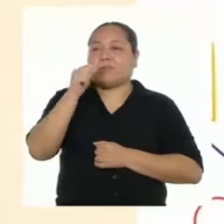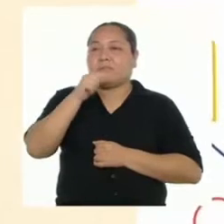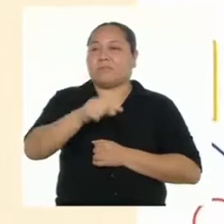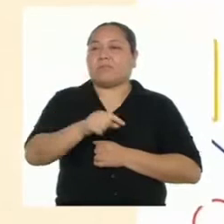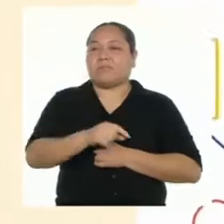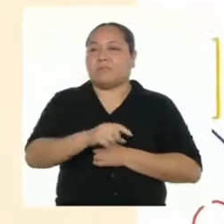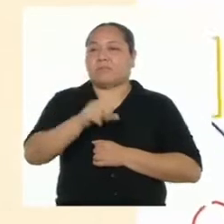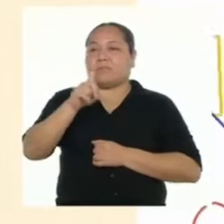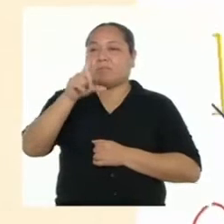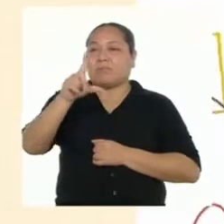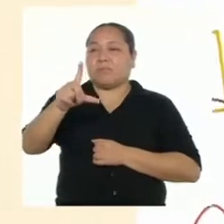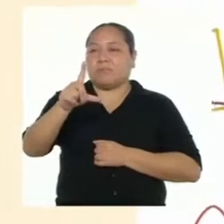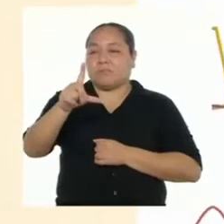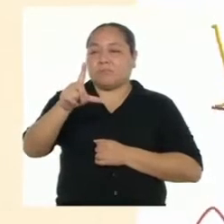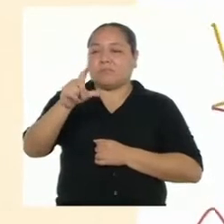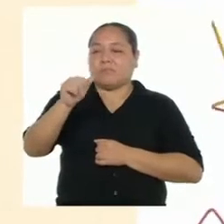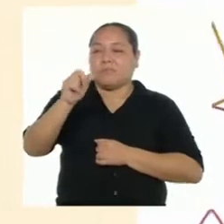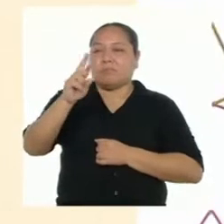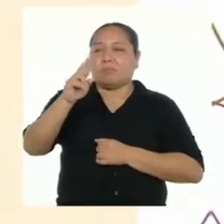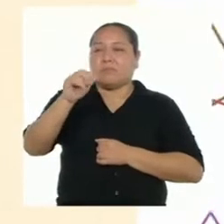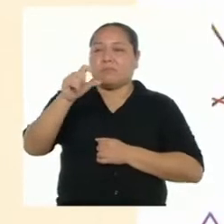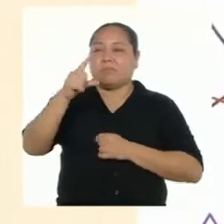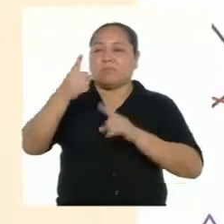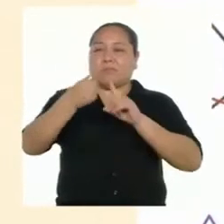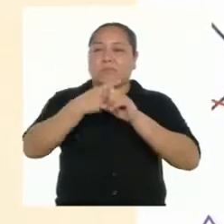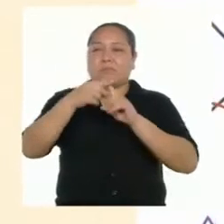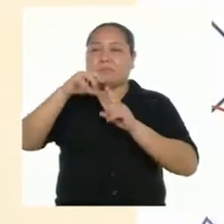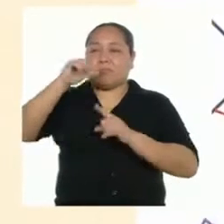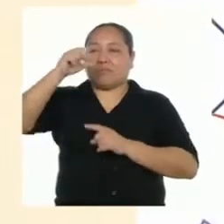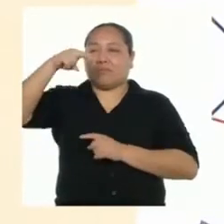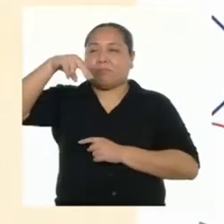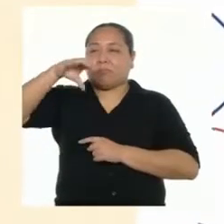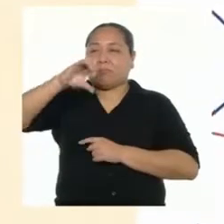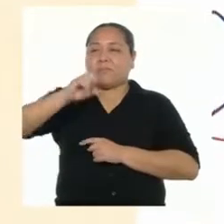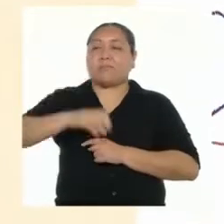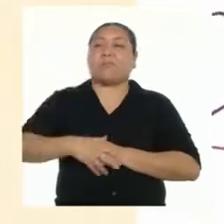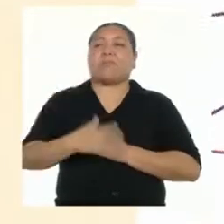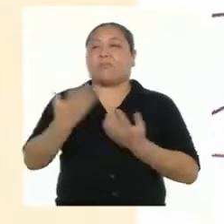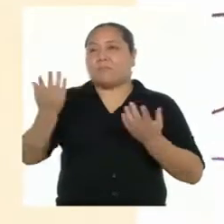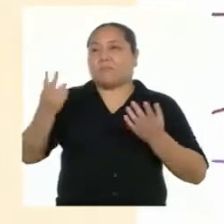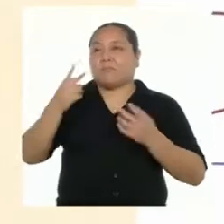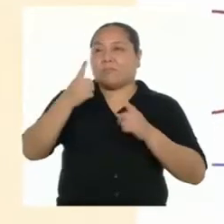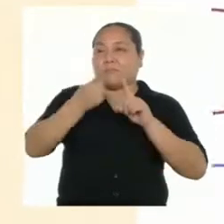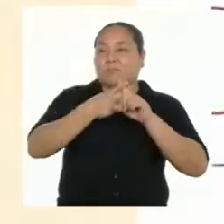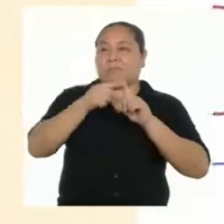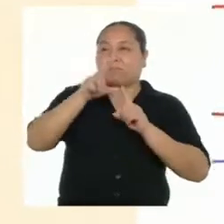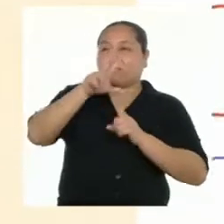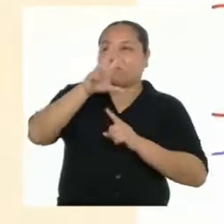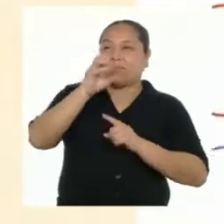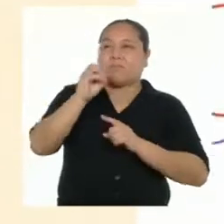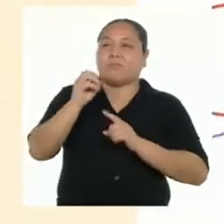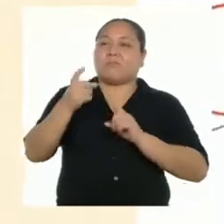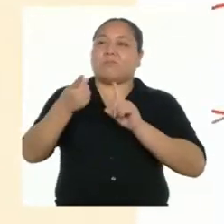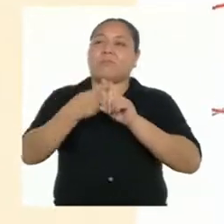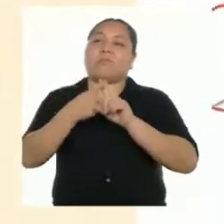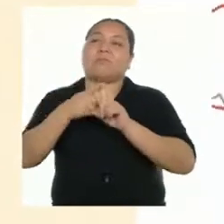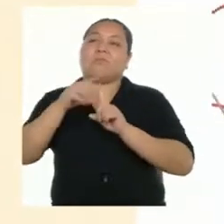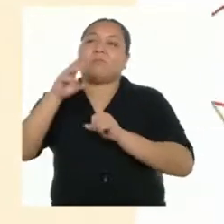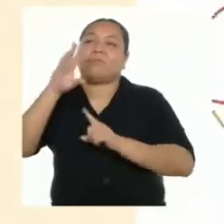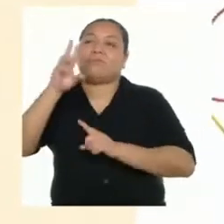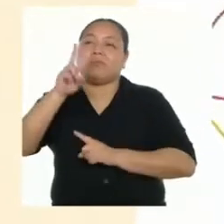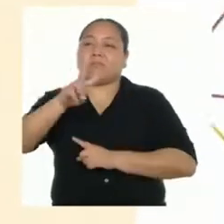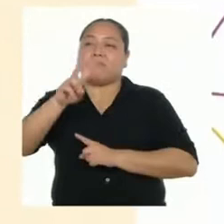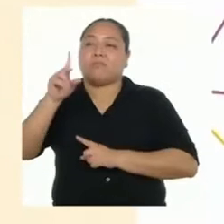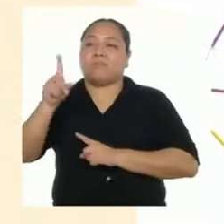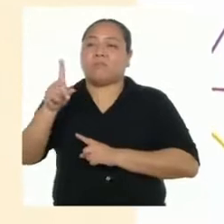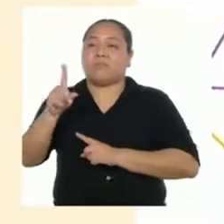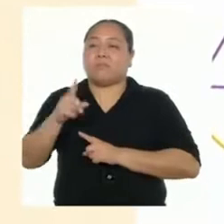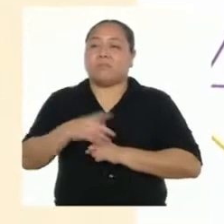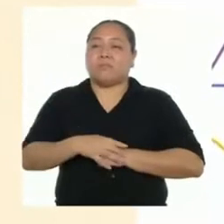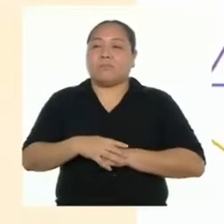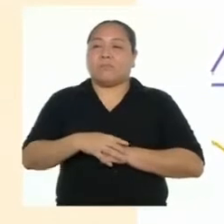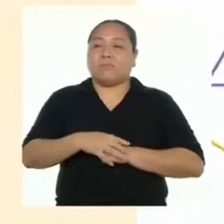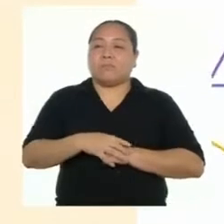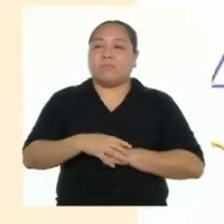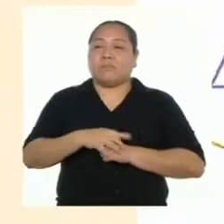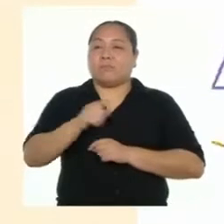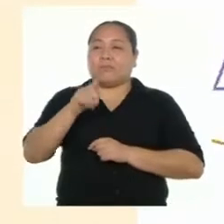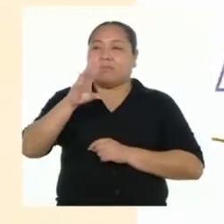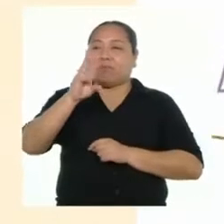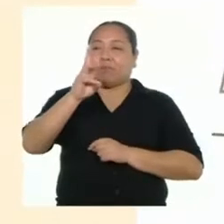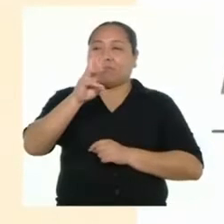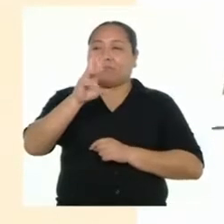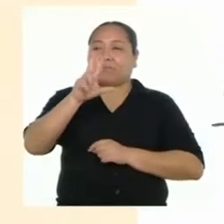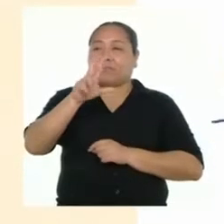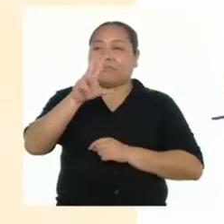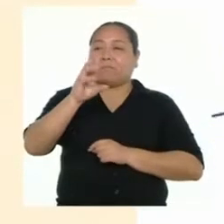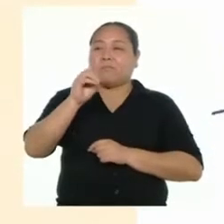simplemente el largo por el ancho, entonces multiplicaría 30 por 21. Y el área total es de 630 centímetros